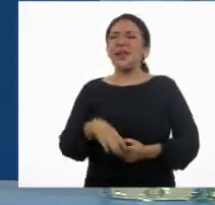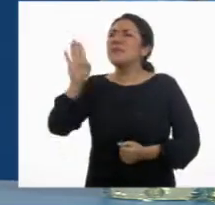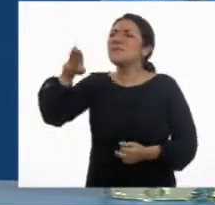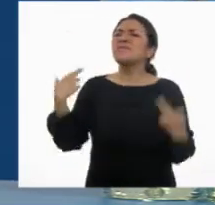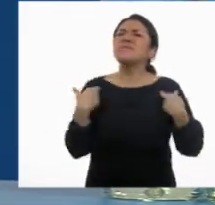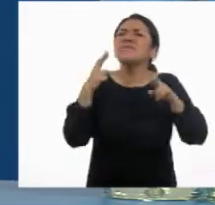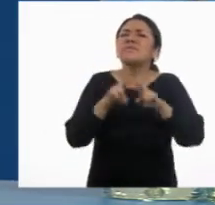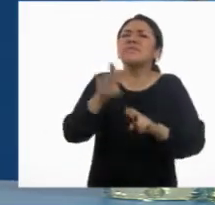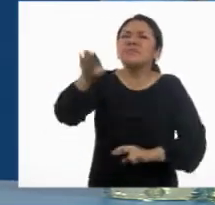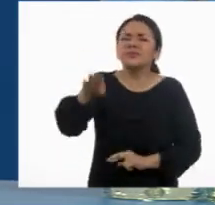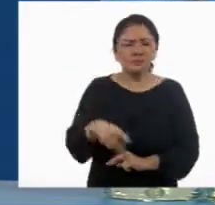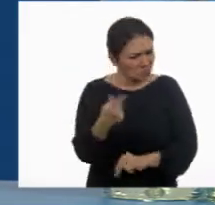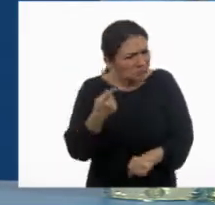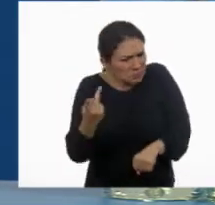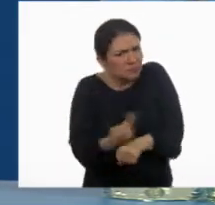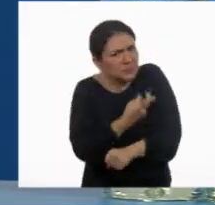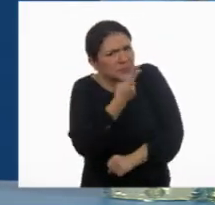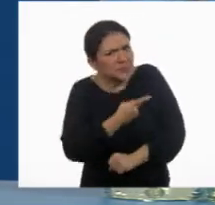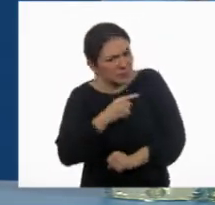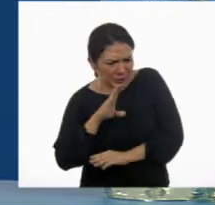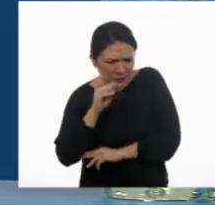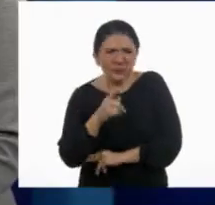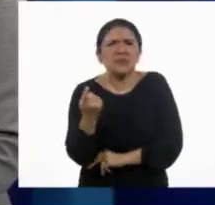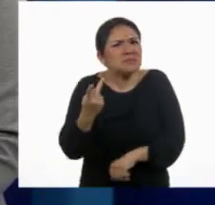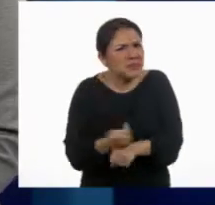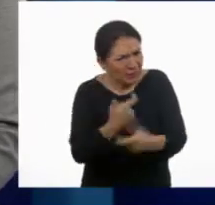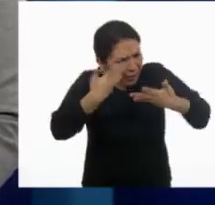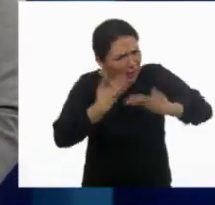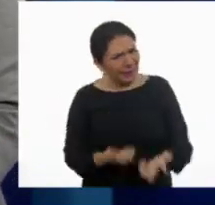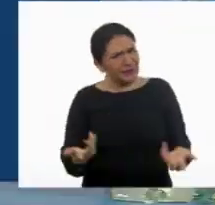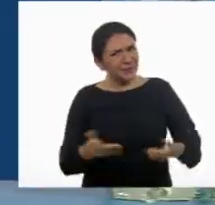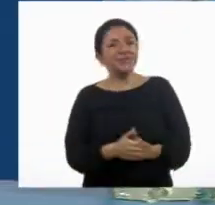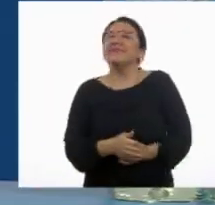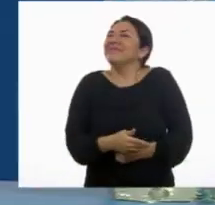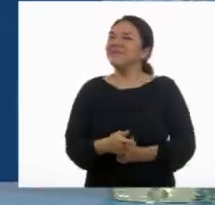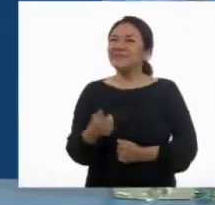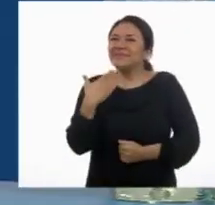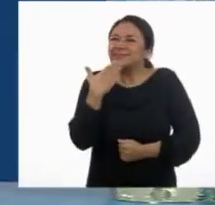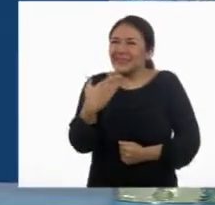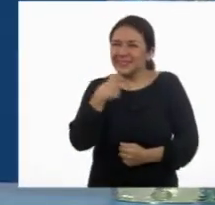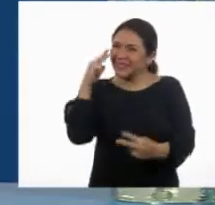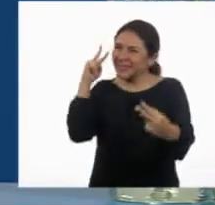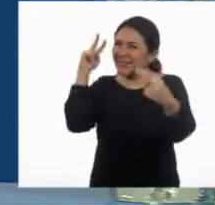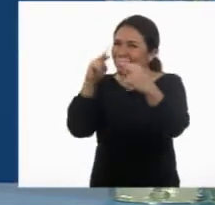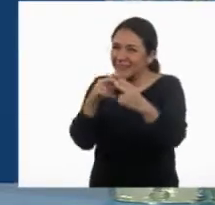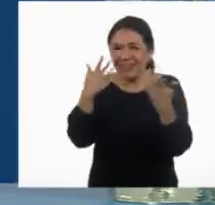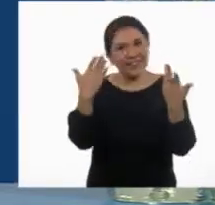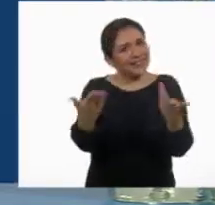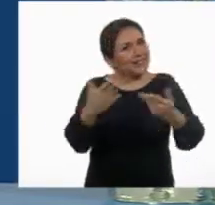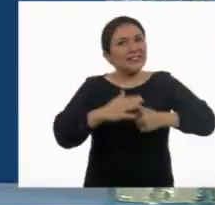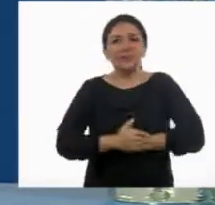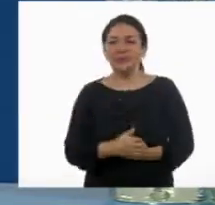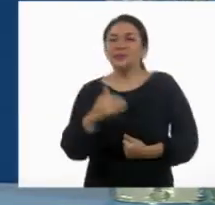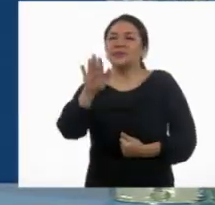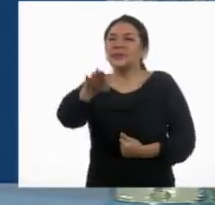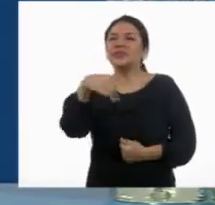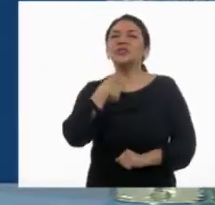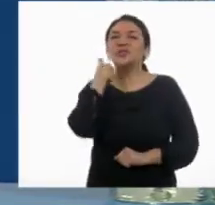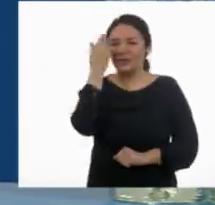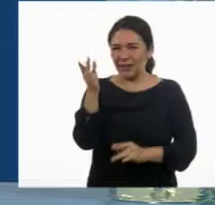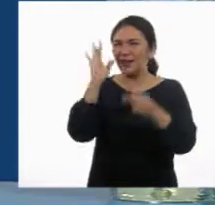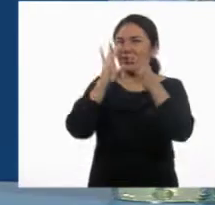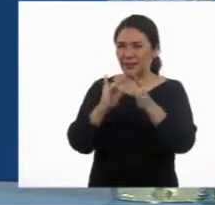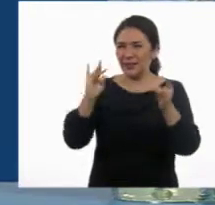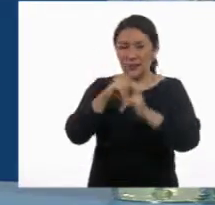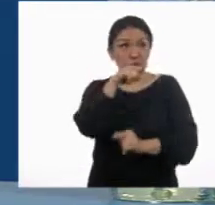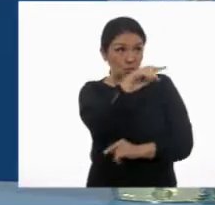¡Maestra! ¿Qué pasa, Tom? ¿Me espantaste? ¡Maestra, qué bueno que te veo! Te quiero contar,